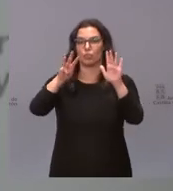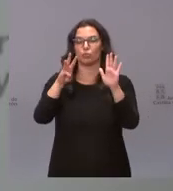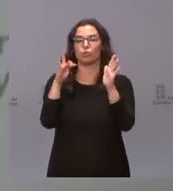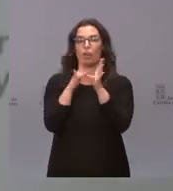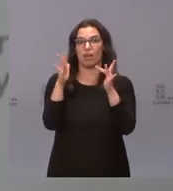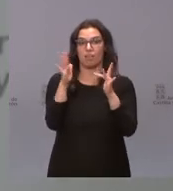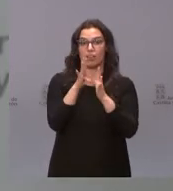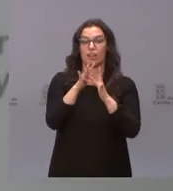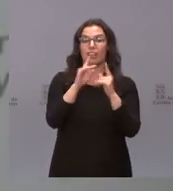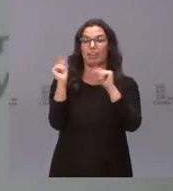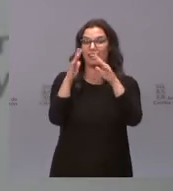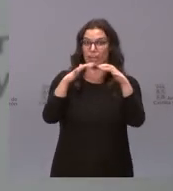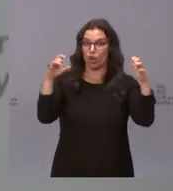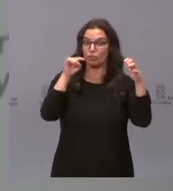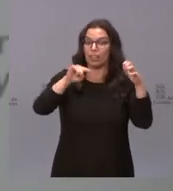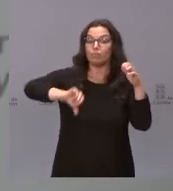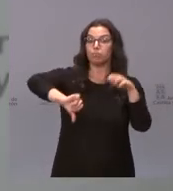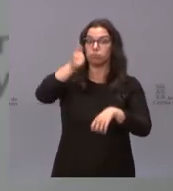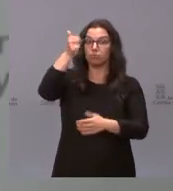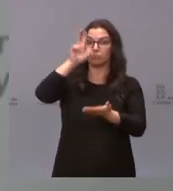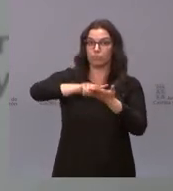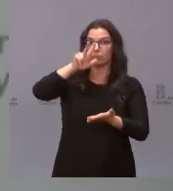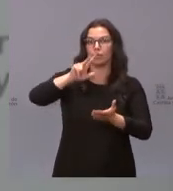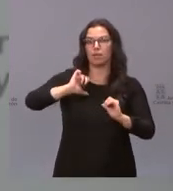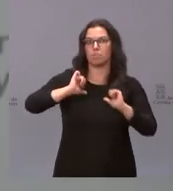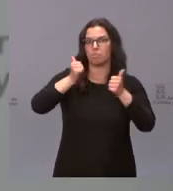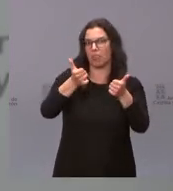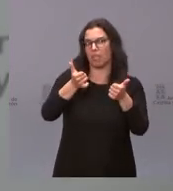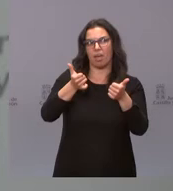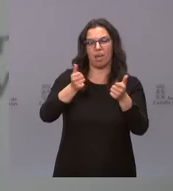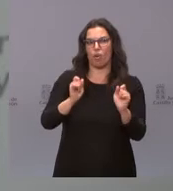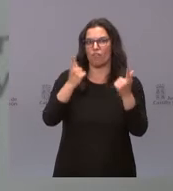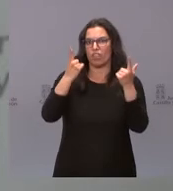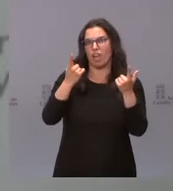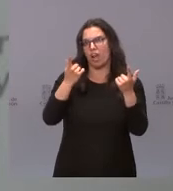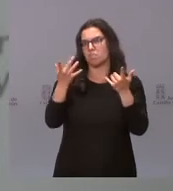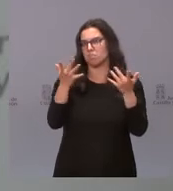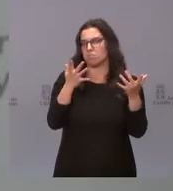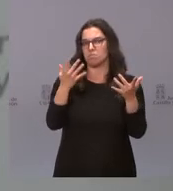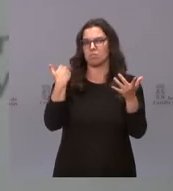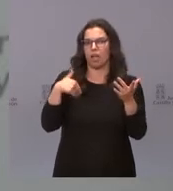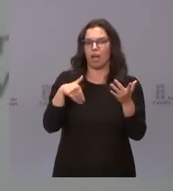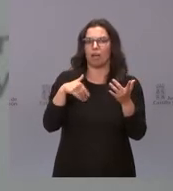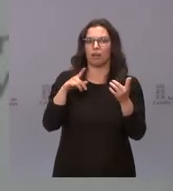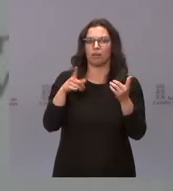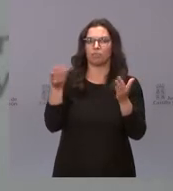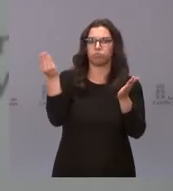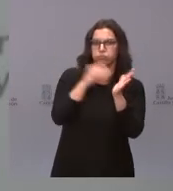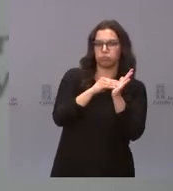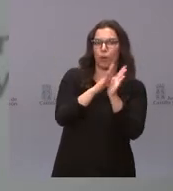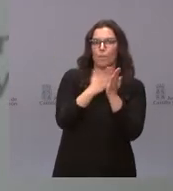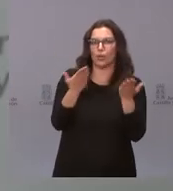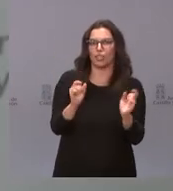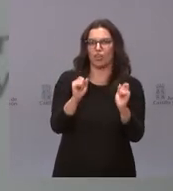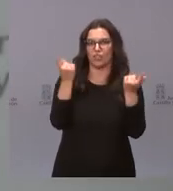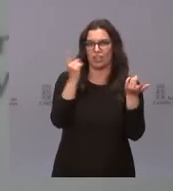tras su aprobación que entre en vigor a los una vez que se haya publicado en el boletín oficial de